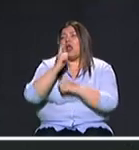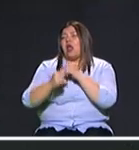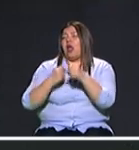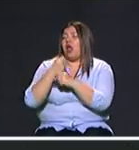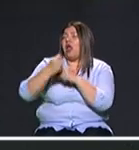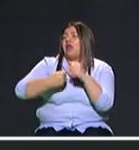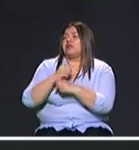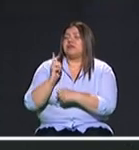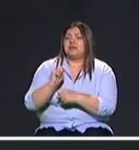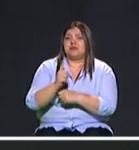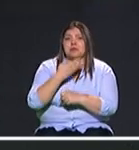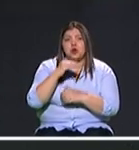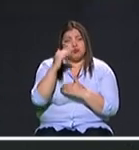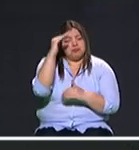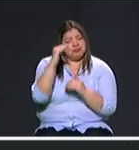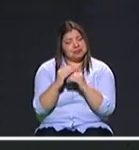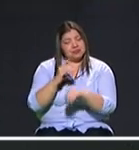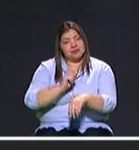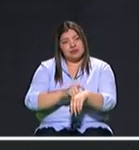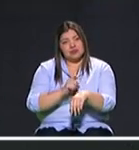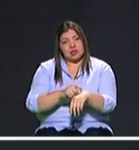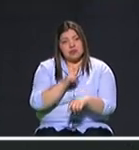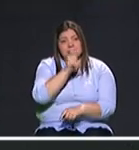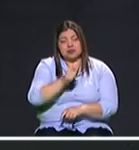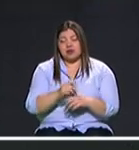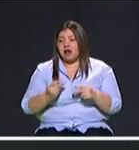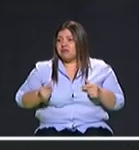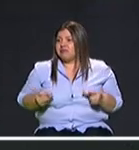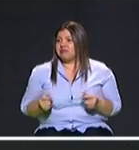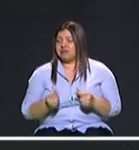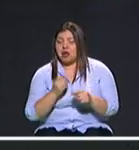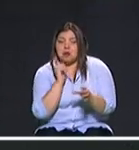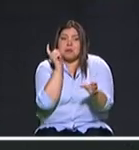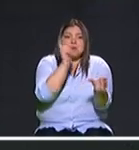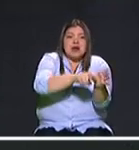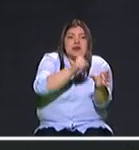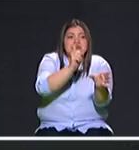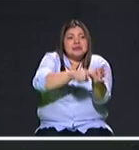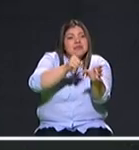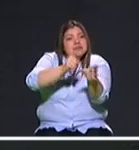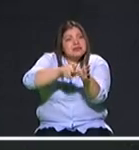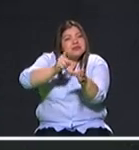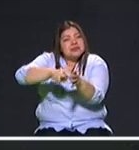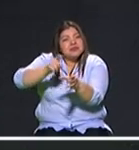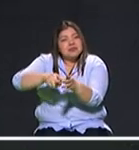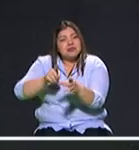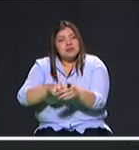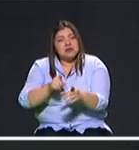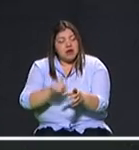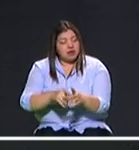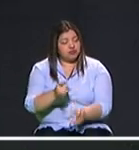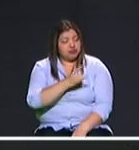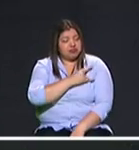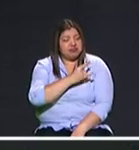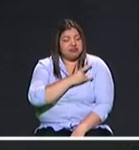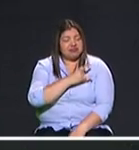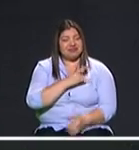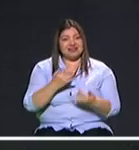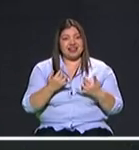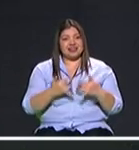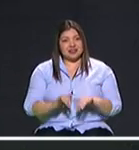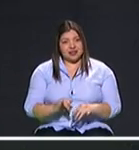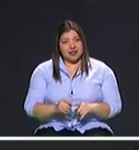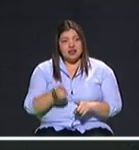gente pueda tener más fácil y rápidamente acceso a ingresos posibilidad de generar ingresos y también